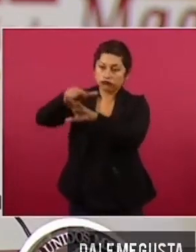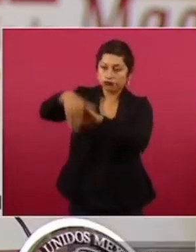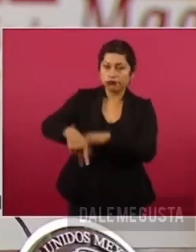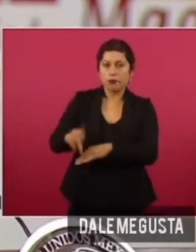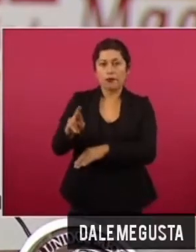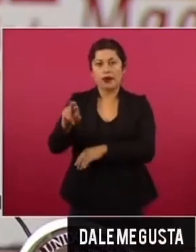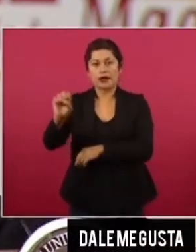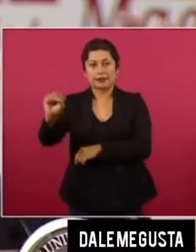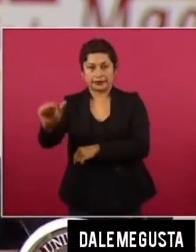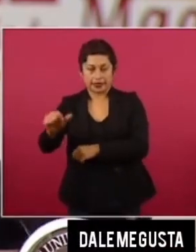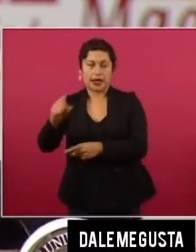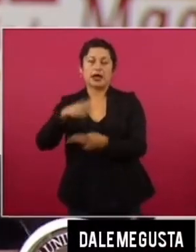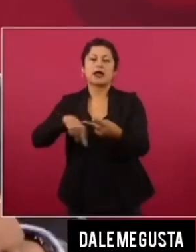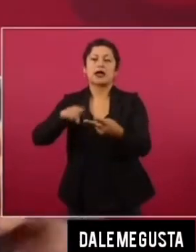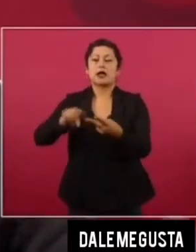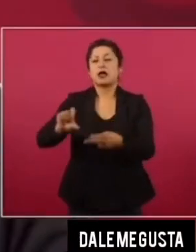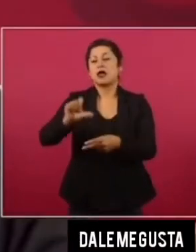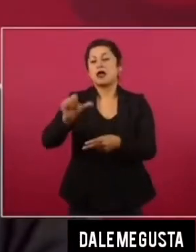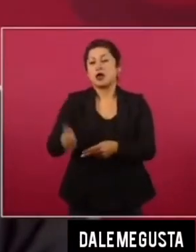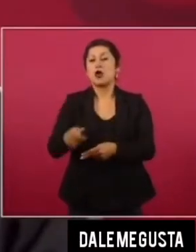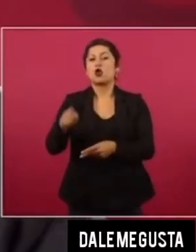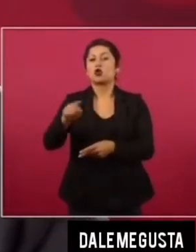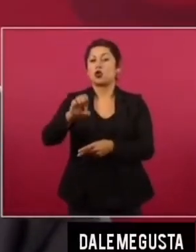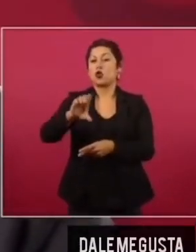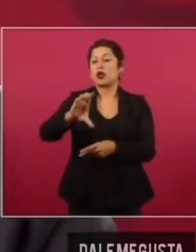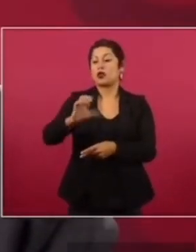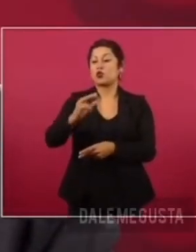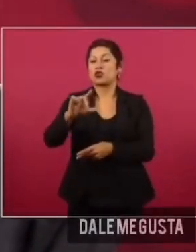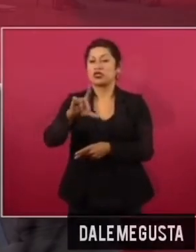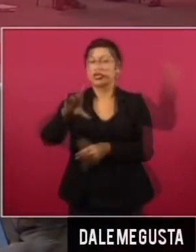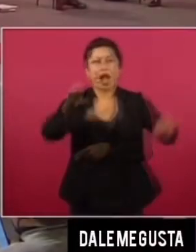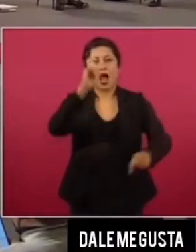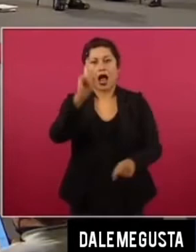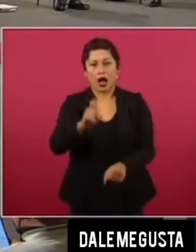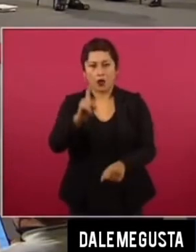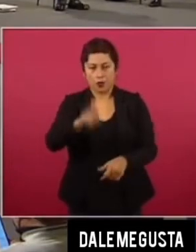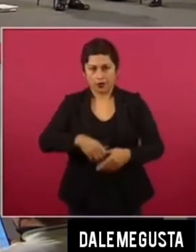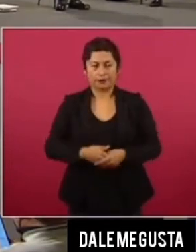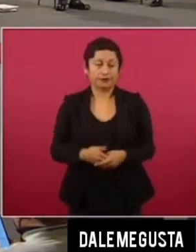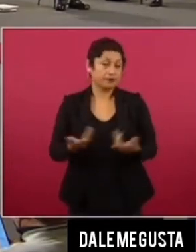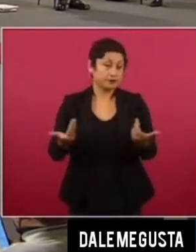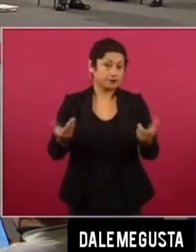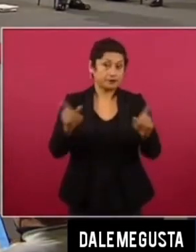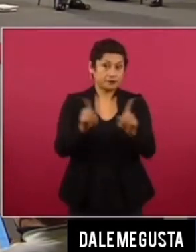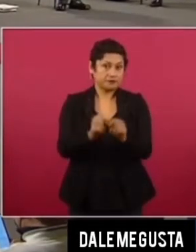del Cuchillo 2, que va de la presa El Cuchillo a la zona metropolitana de Nuevo León.